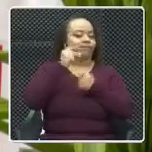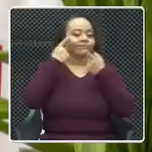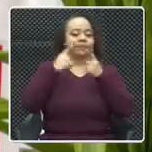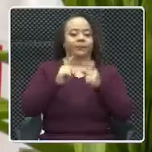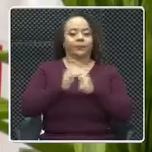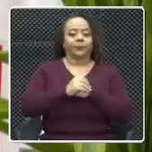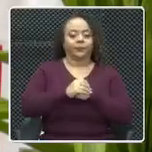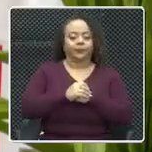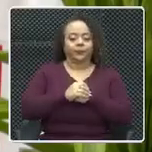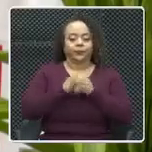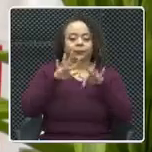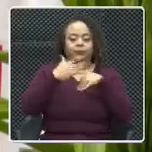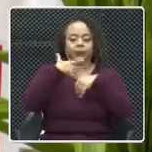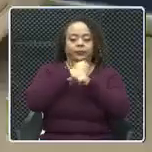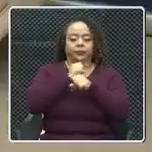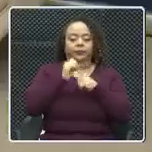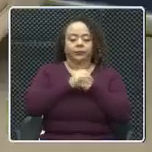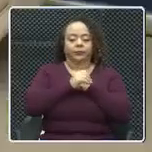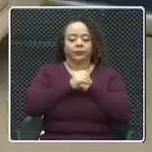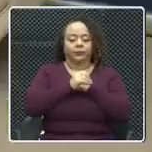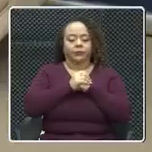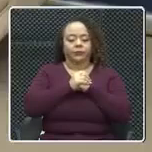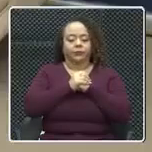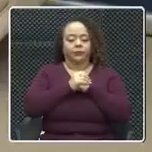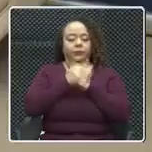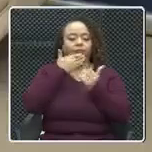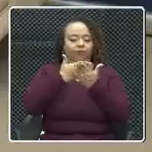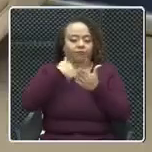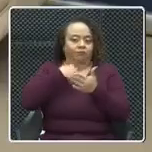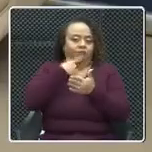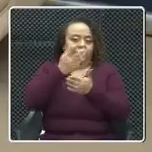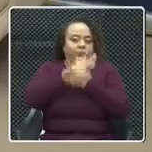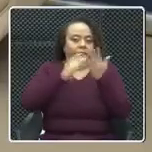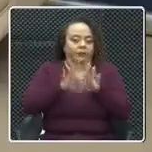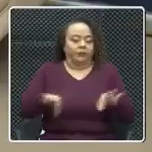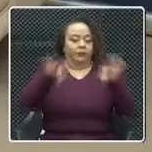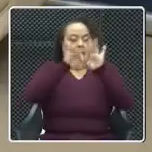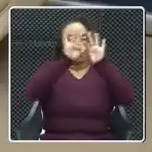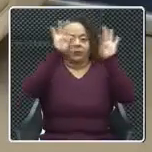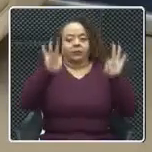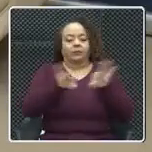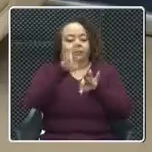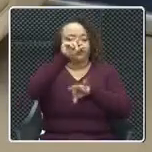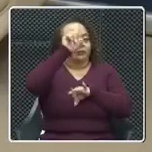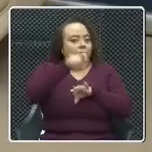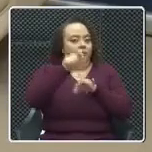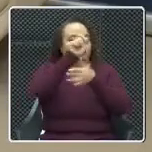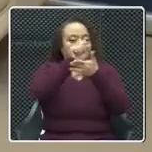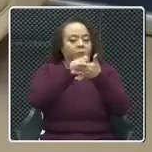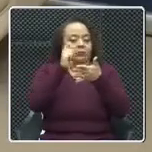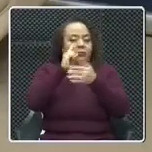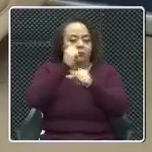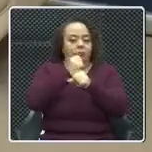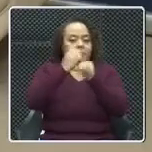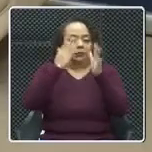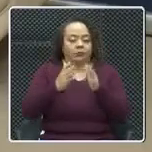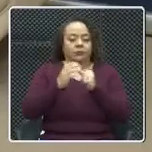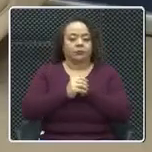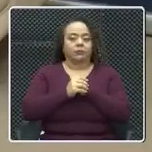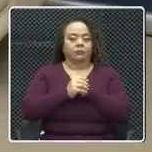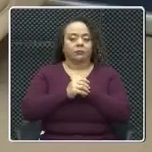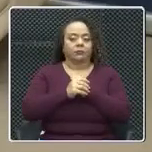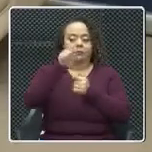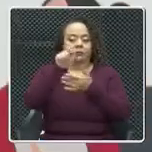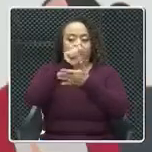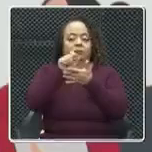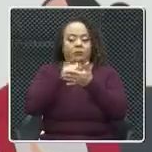sucediendo. ¿Cómo hacer en estos bueno, casos? Bueno, Errol, le voy a decir algo importante. El Ajá. formulario no tiene que ser llenado por el colaborador, okay. debería de